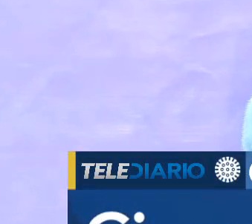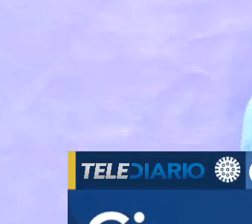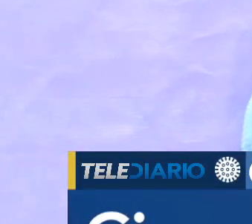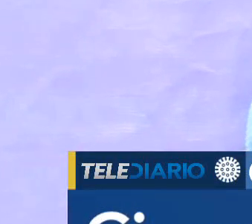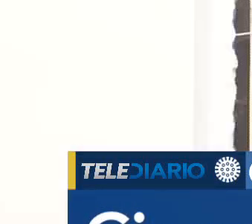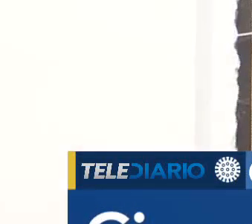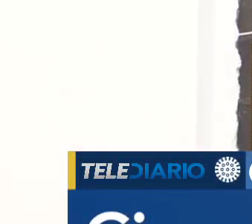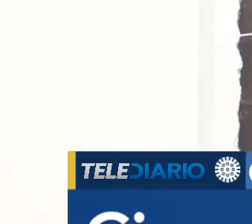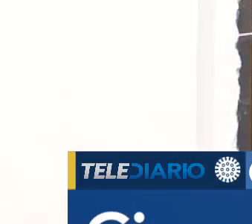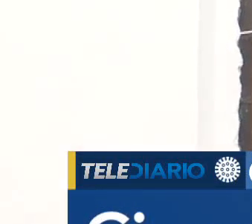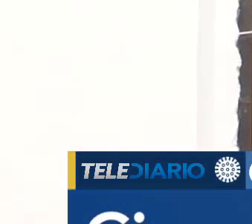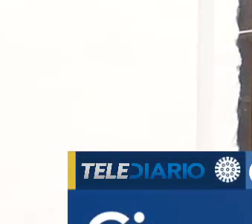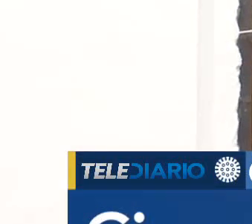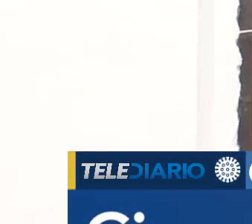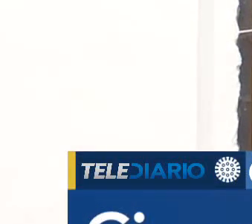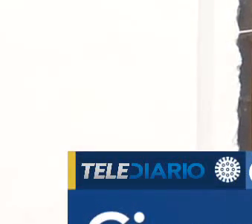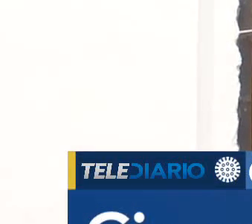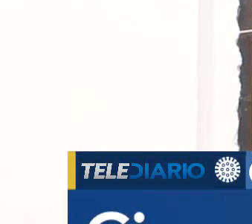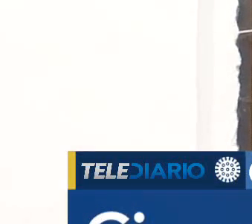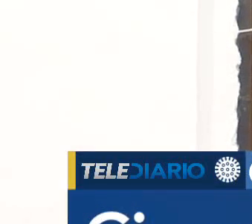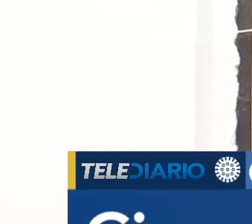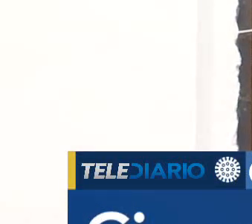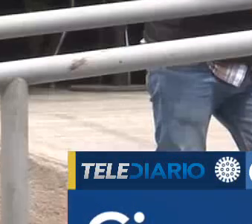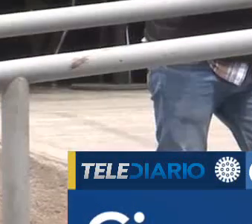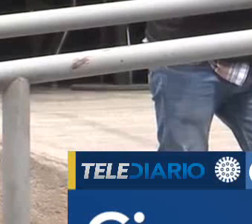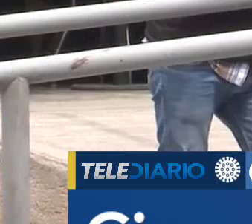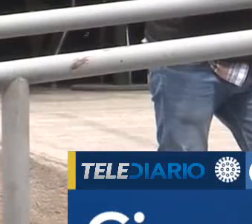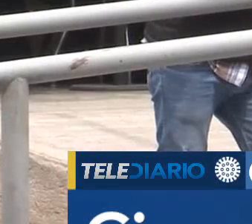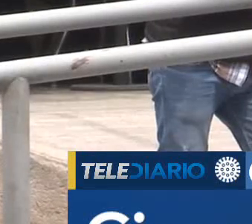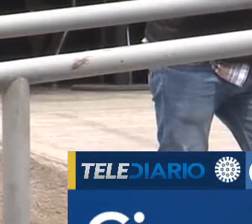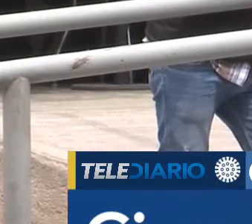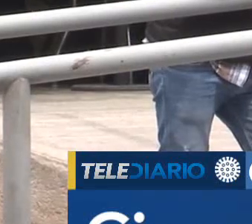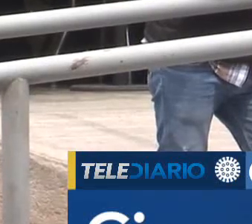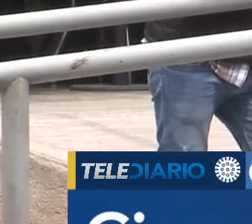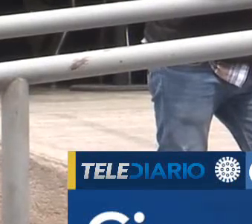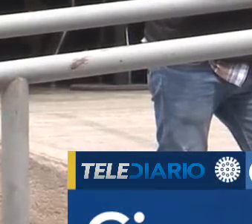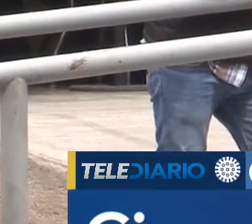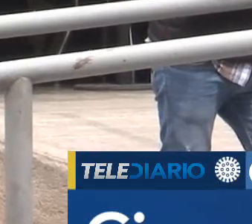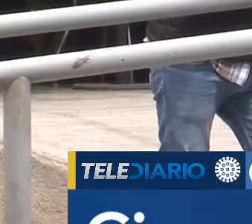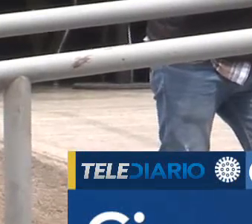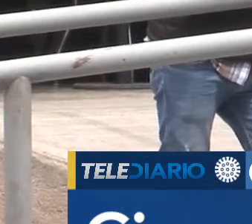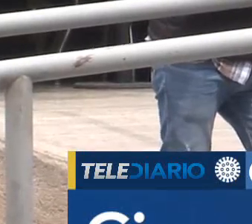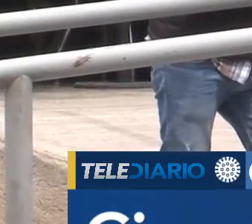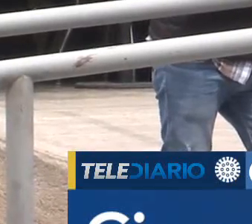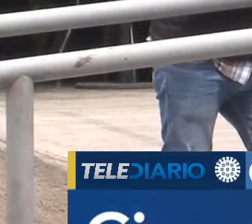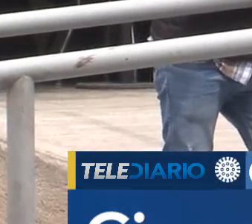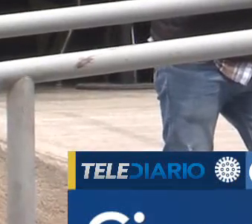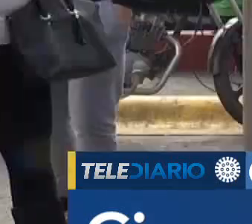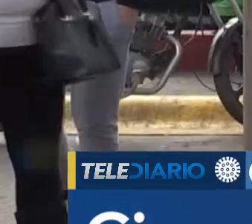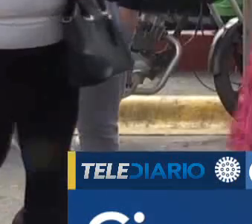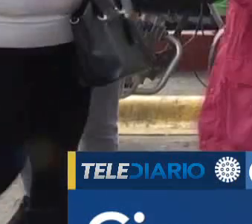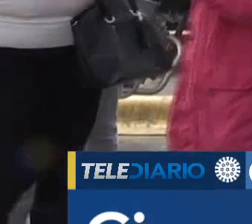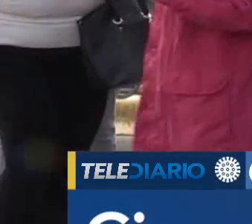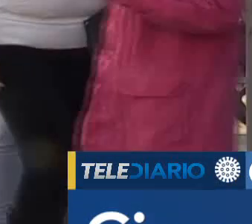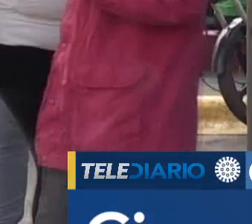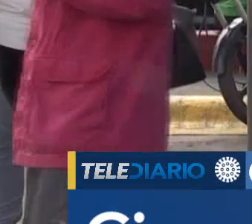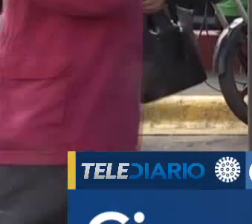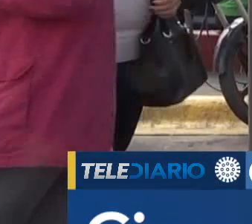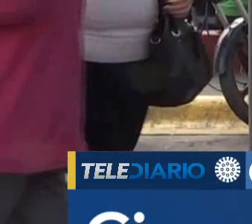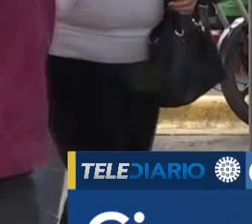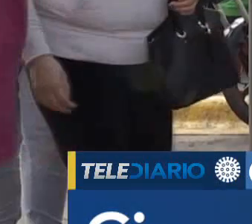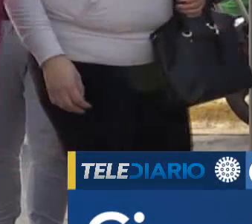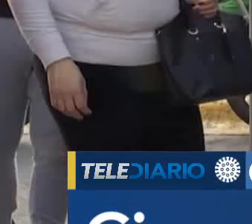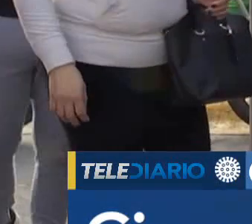se reportaron 612 casos nuevos de coronavirus, así como 18 defunciones, siendo estas las cifras más altas que